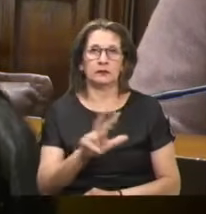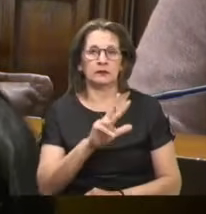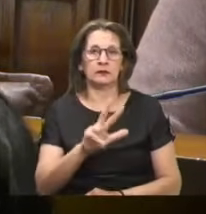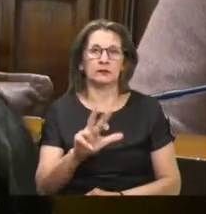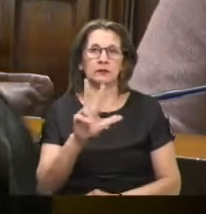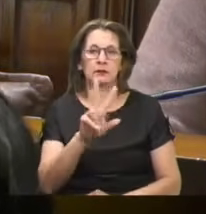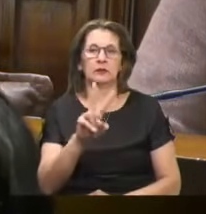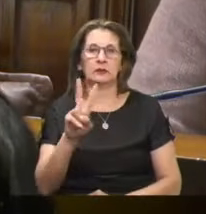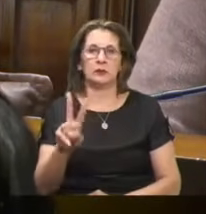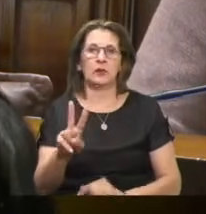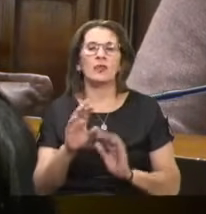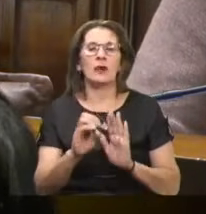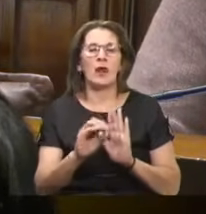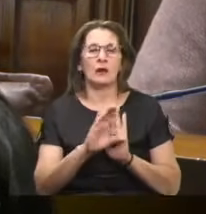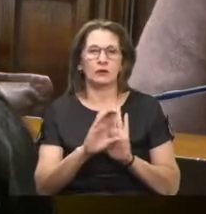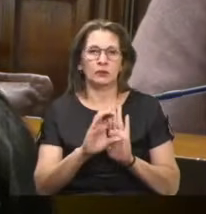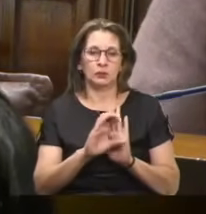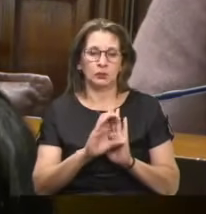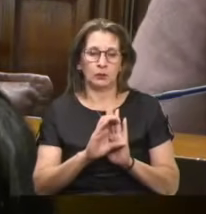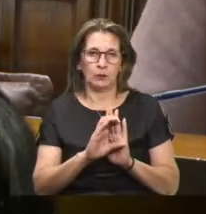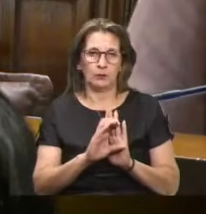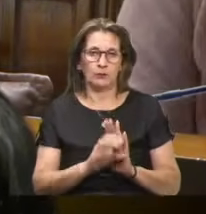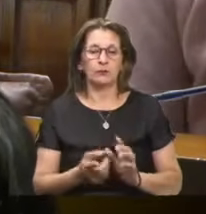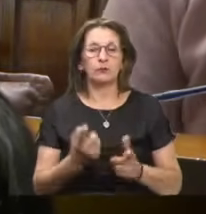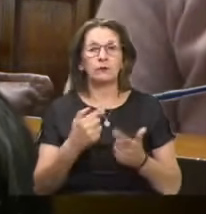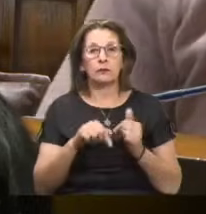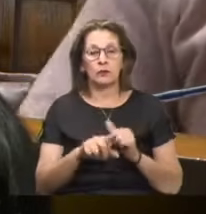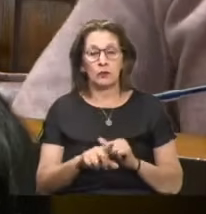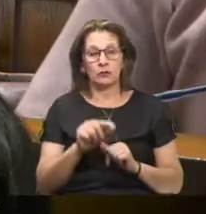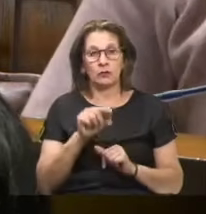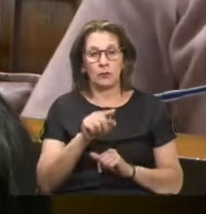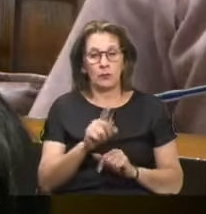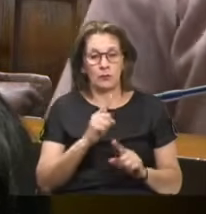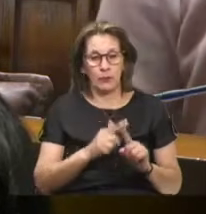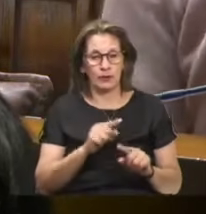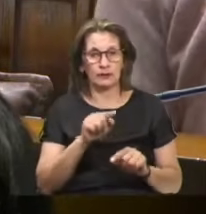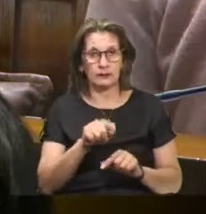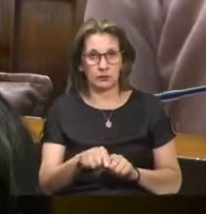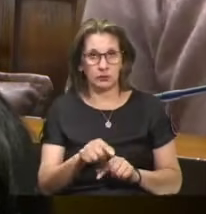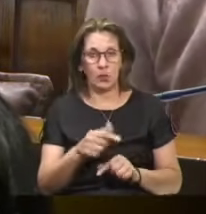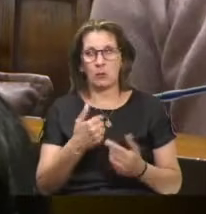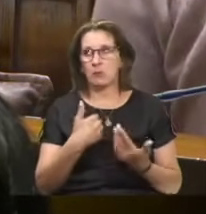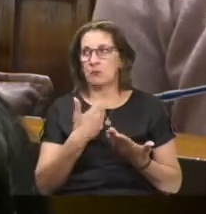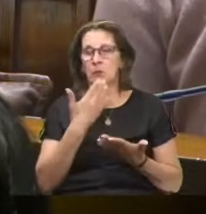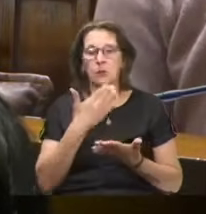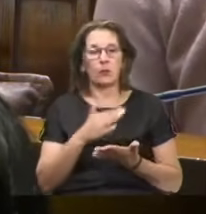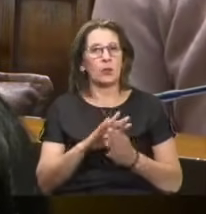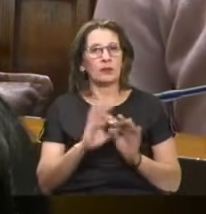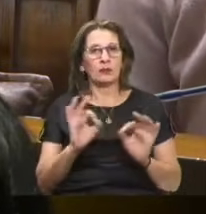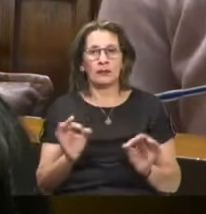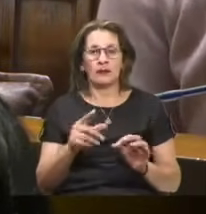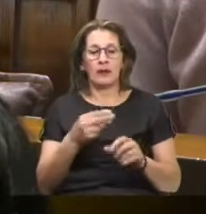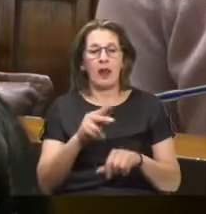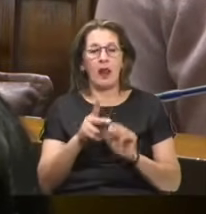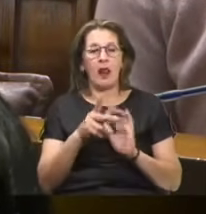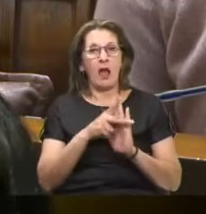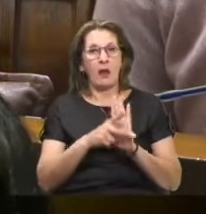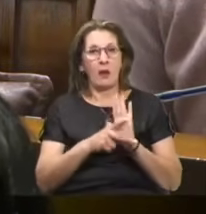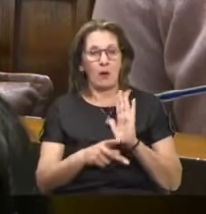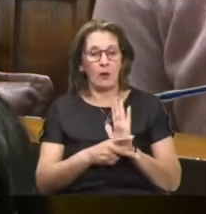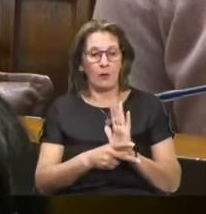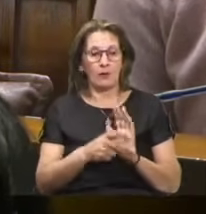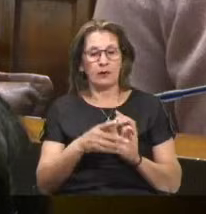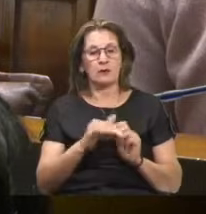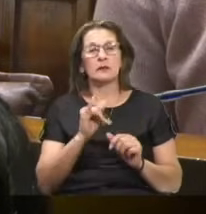332 de la Constitución. Por ello corresponde no entender incluido en la norma solo aquello